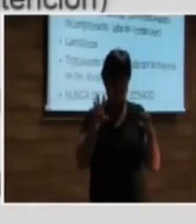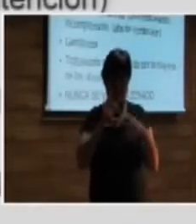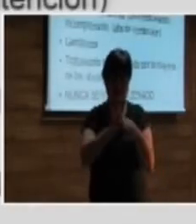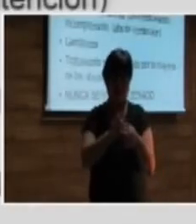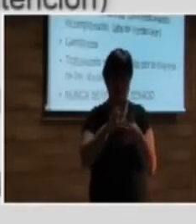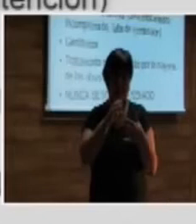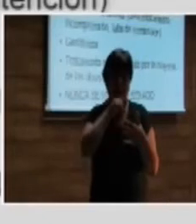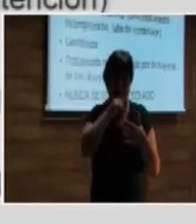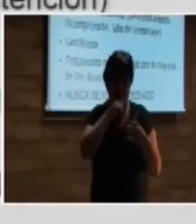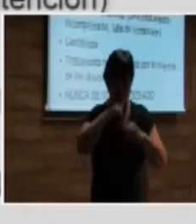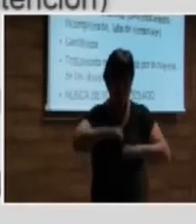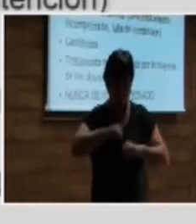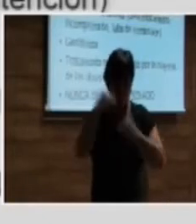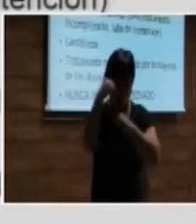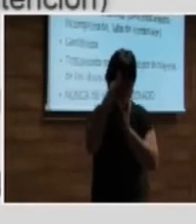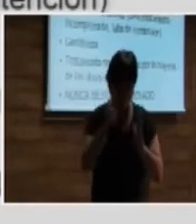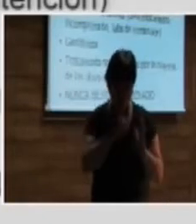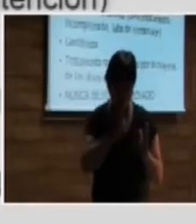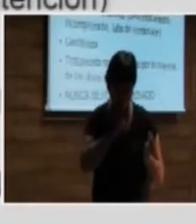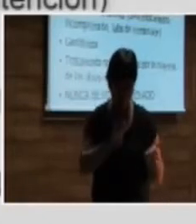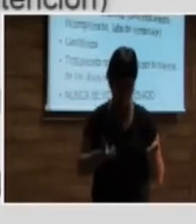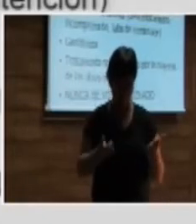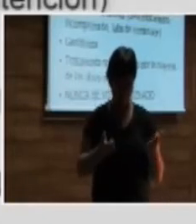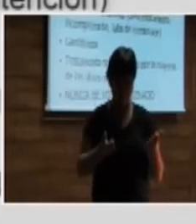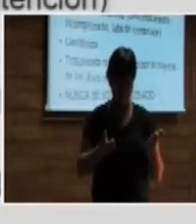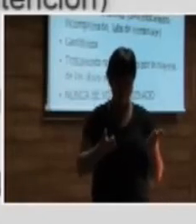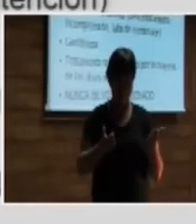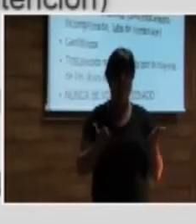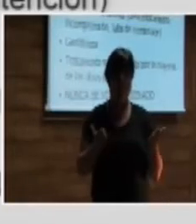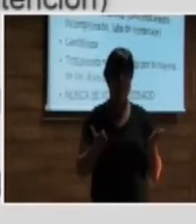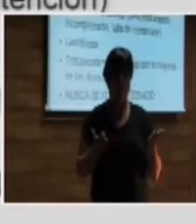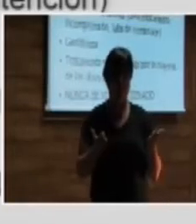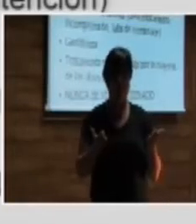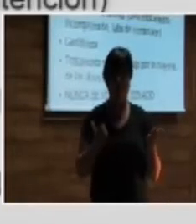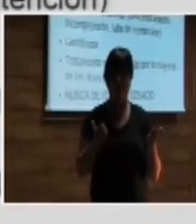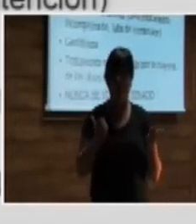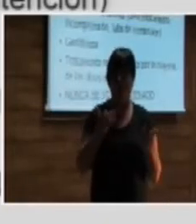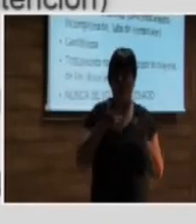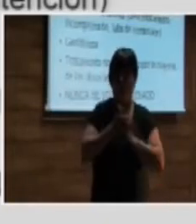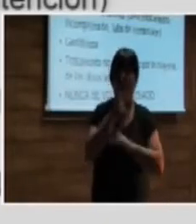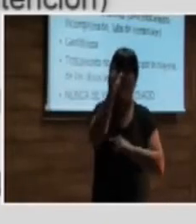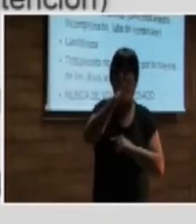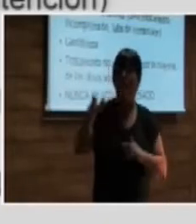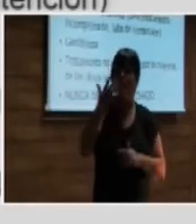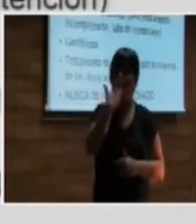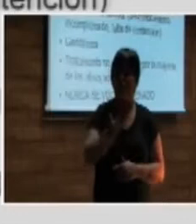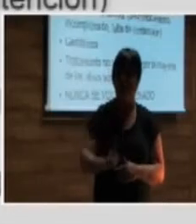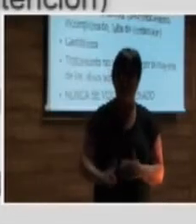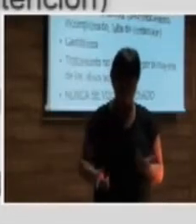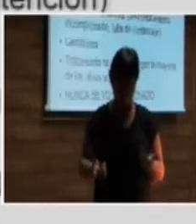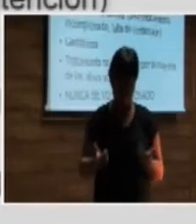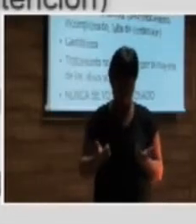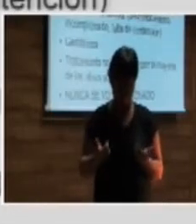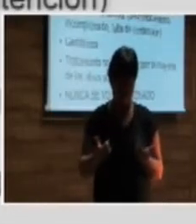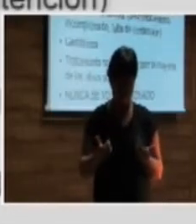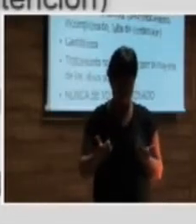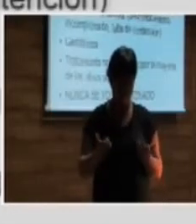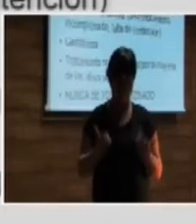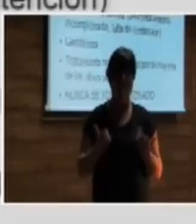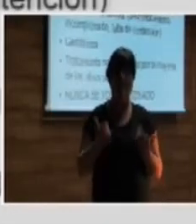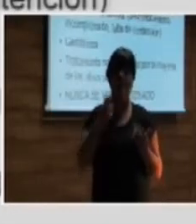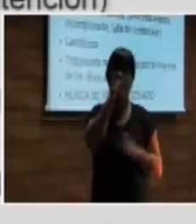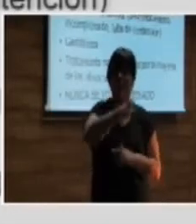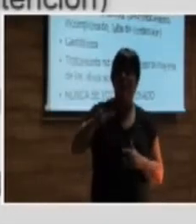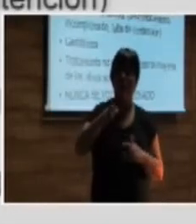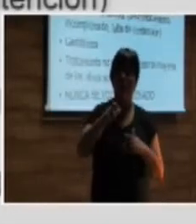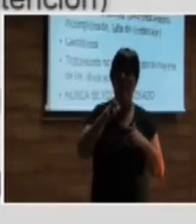entre ellos saber que aumenta la longevidad, cosa que ya hablamos, el desconocimiento poblacional, no hay geriátricos especializados